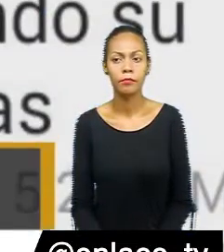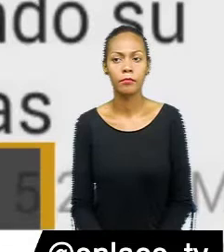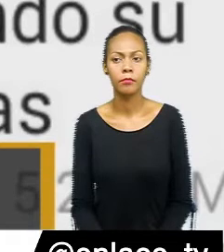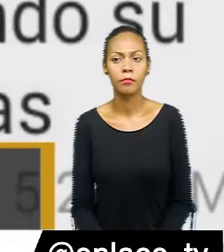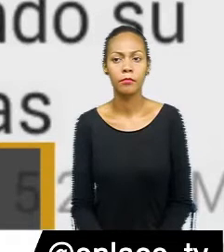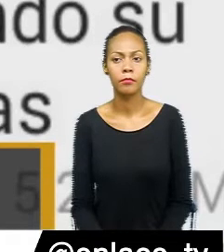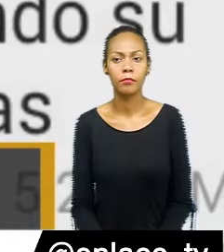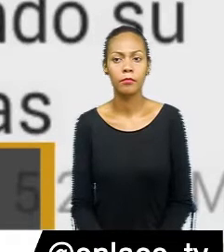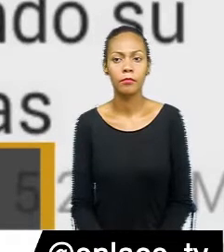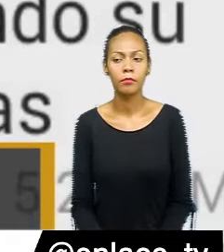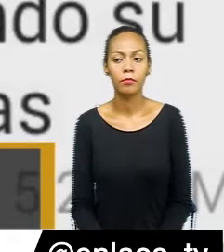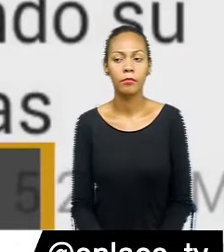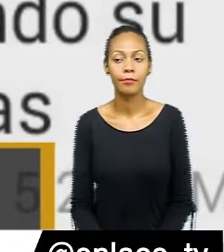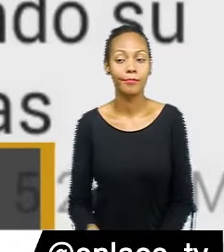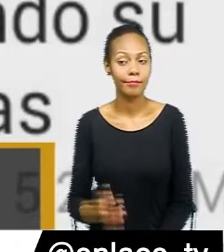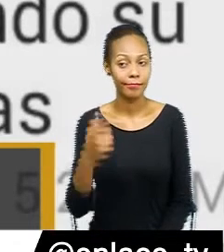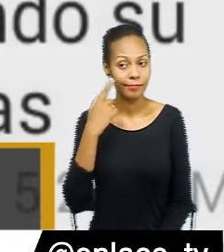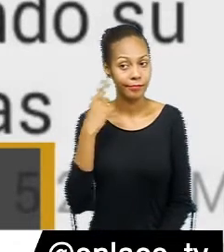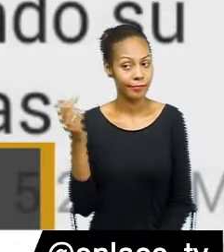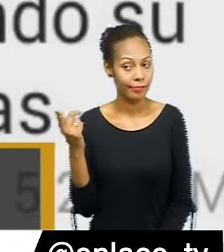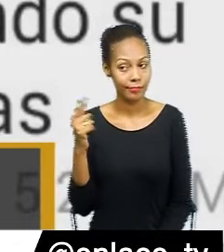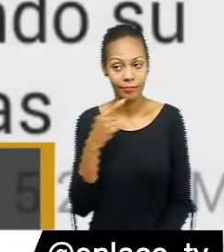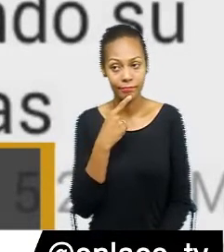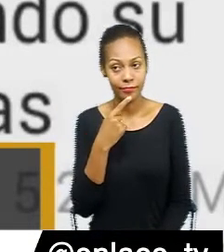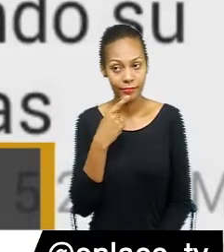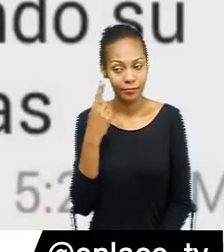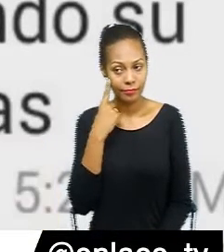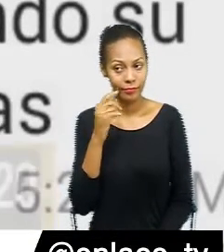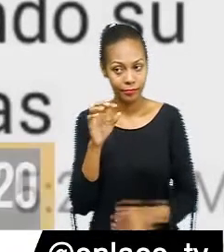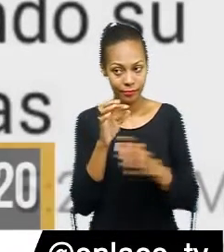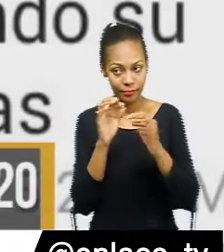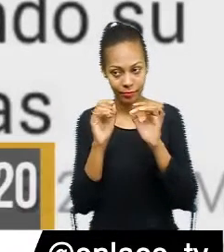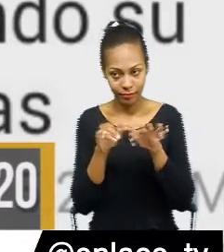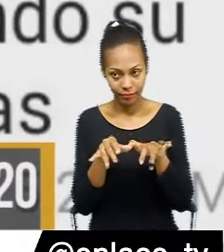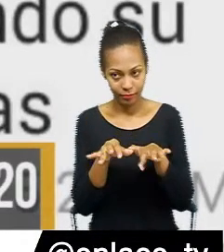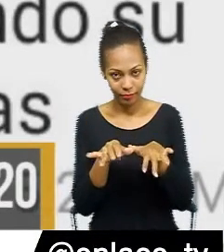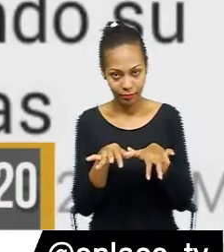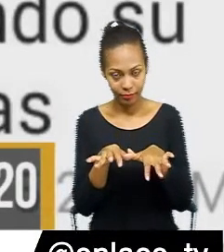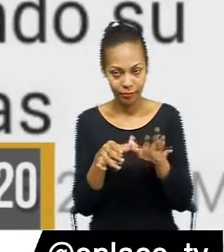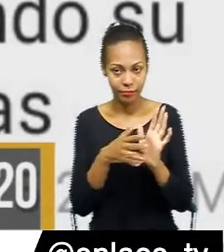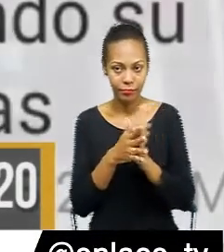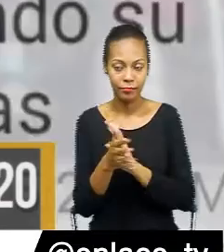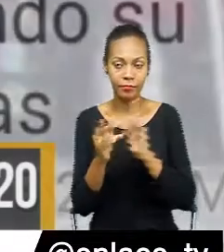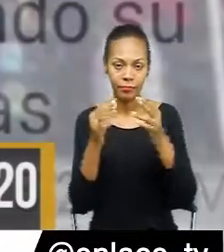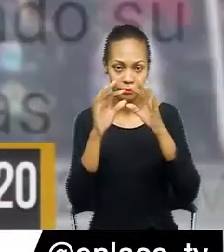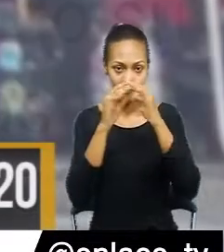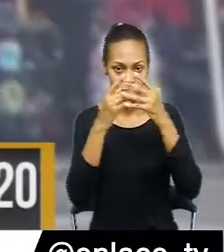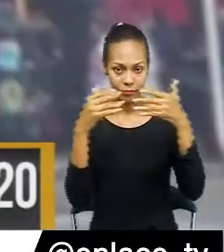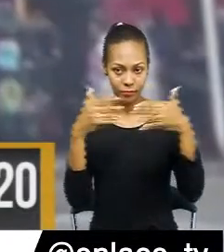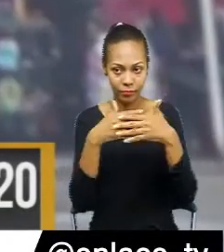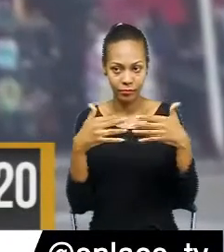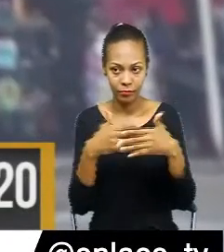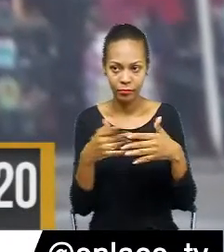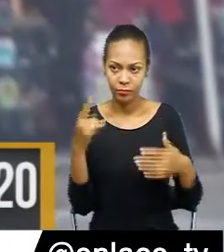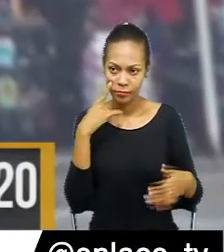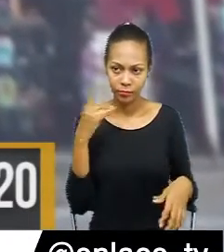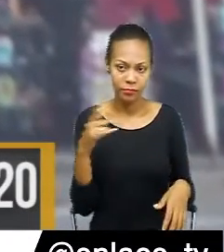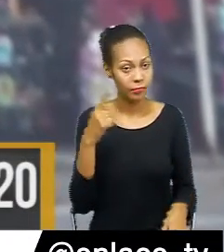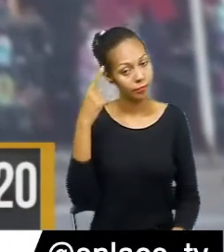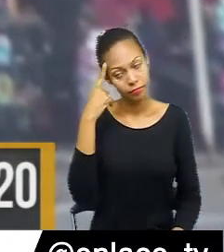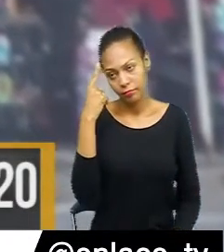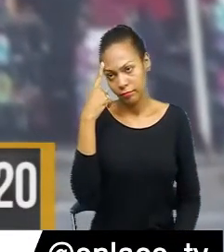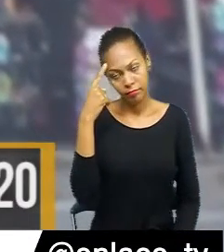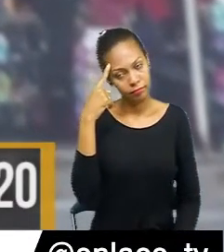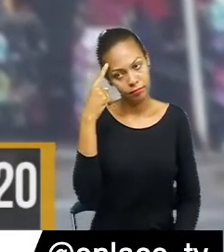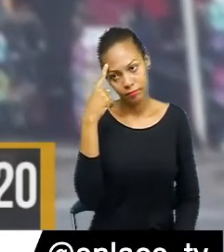Iniciamos nuestro reportero ciudadano de hoy con este mensaje recibido por un barranqueño que muestra su preocupación ante la inconsciencia de quienes